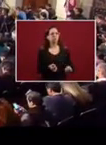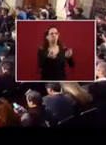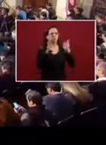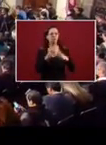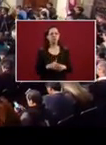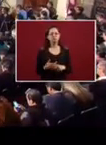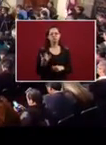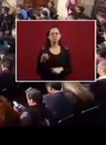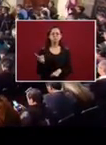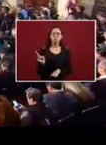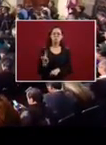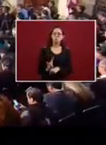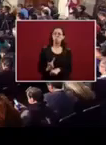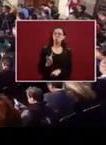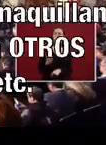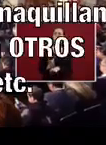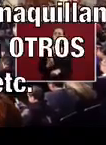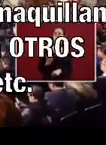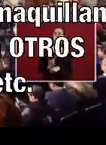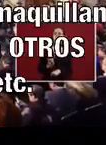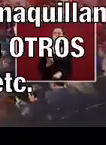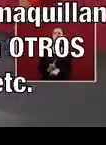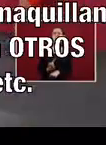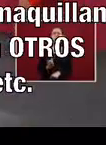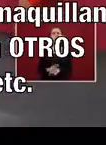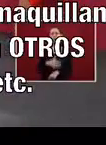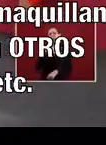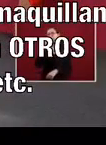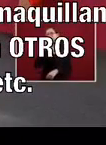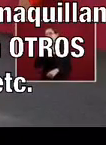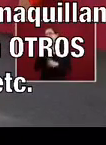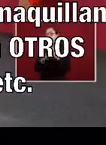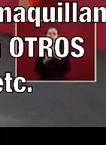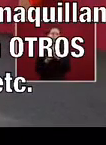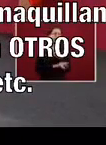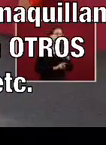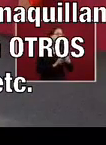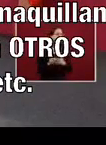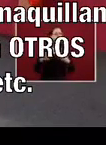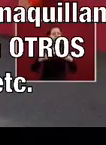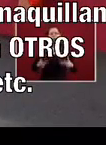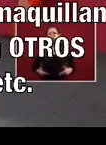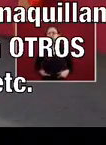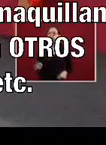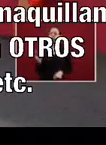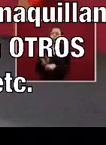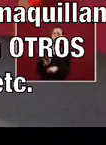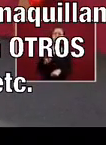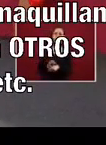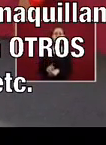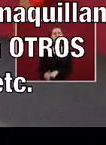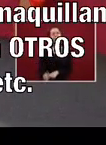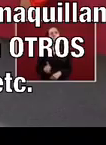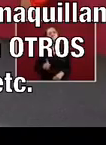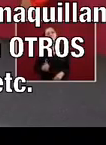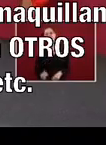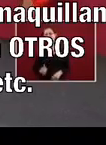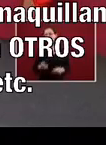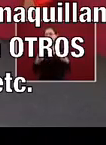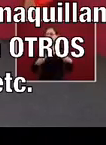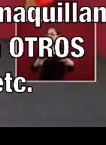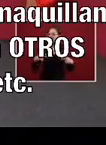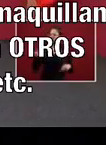para simular de que se combatía la corrupción de que se protegían los derechos humanos de que había democracia